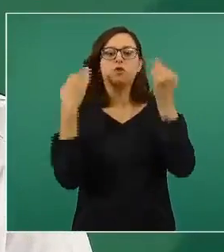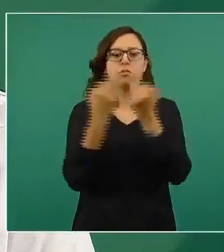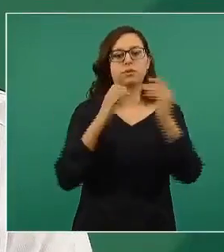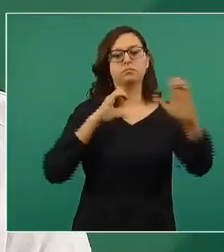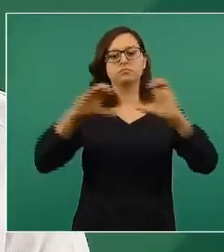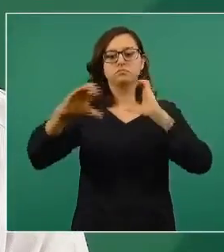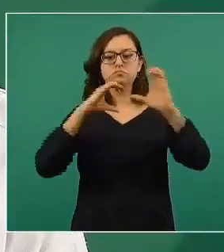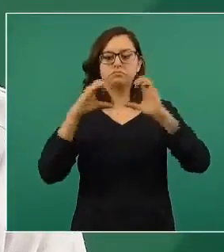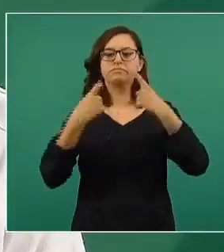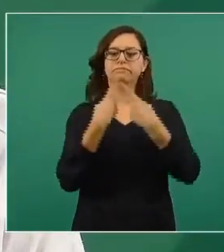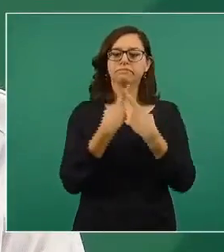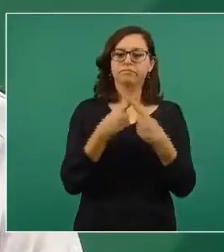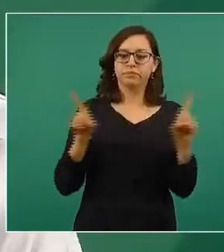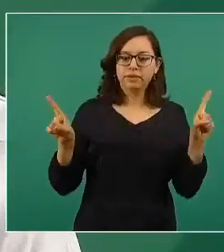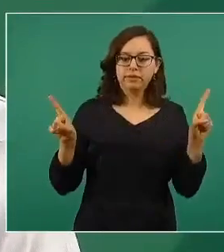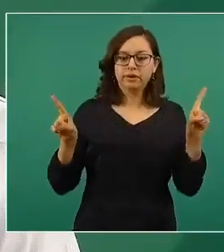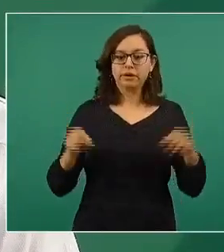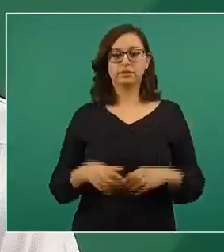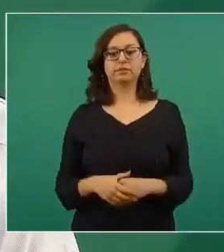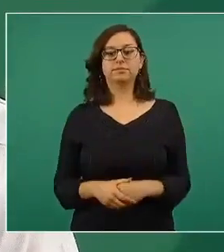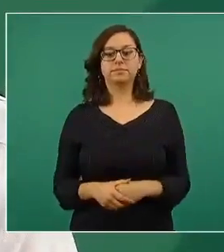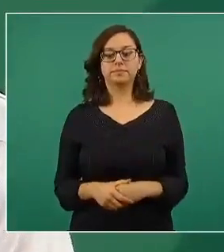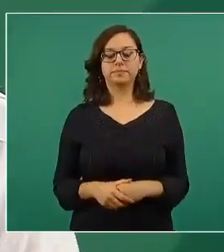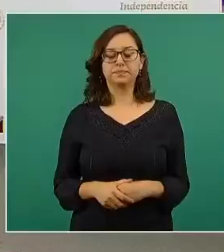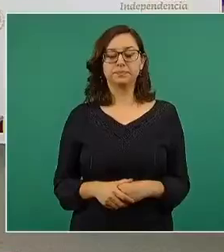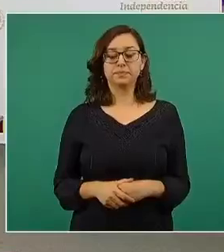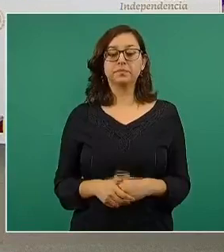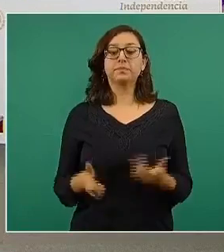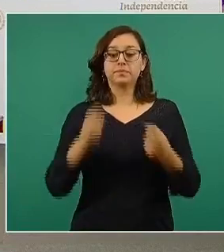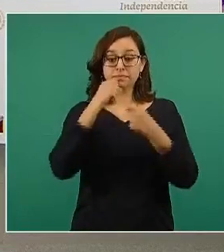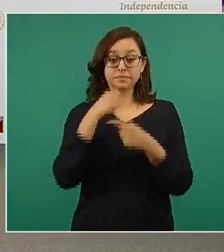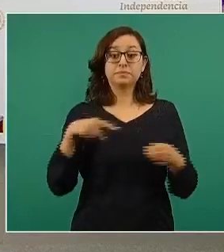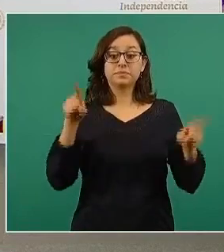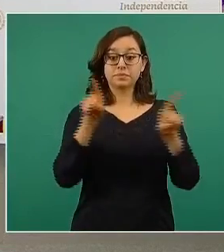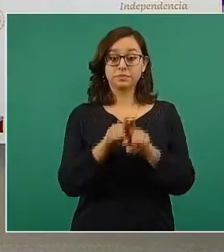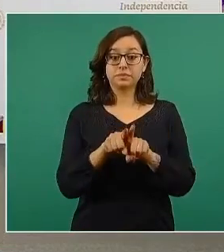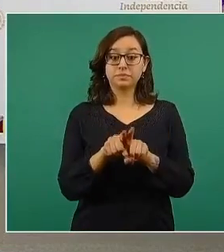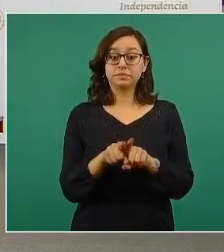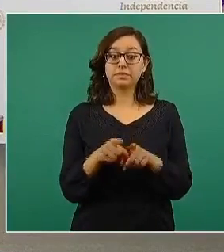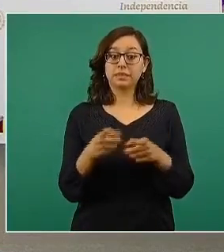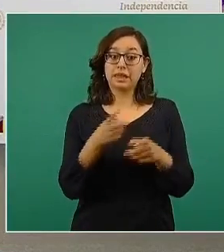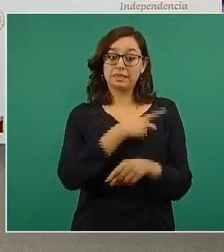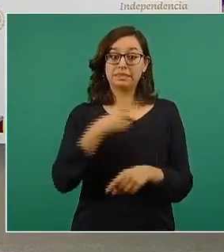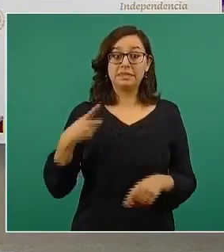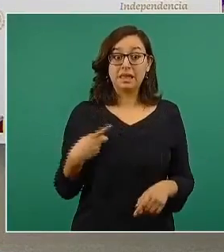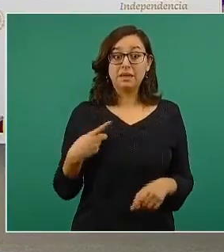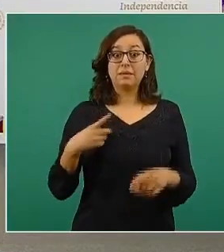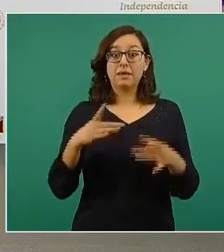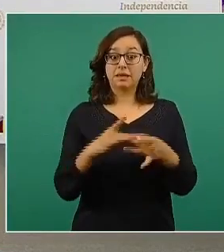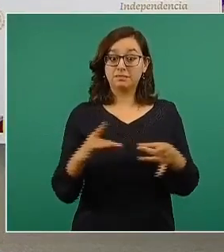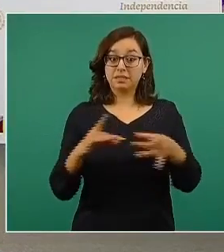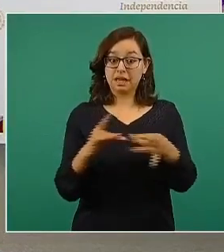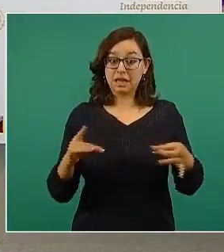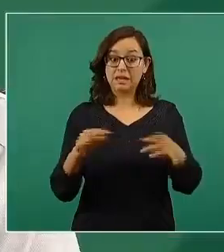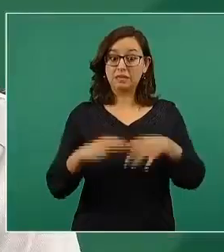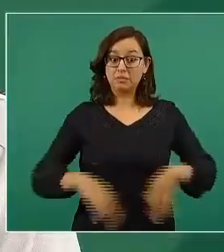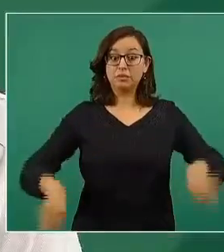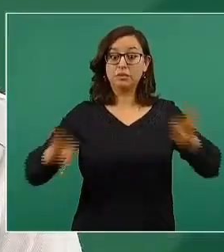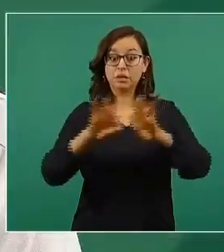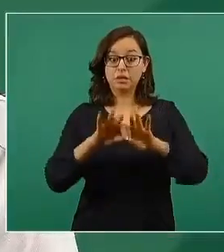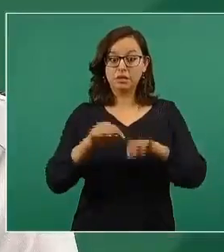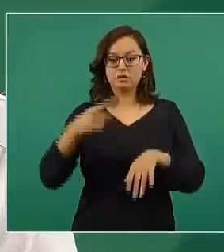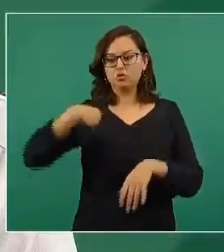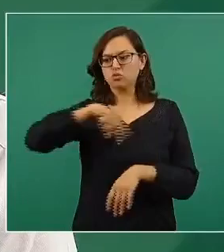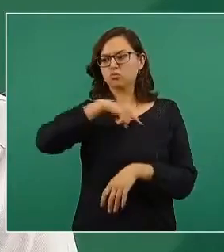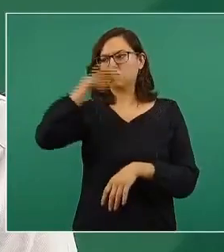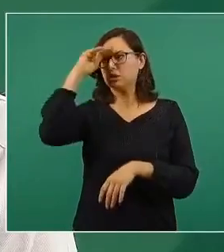comunicación. Y en este cierre también debe quedar muy claro que esa reducción de la epidemia no la estamos